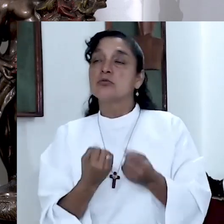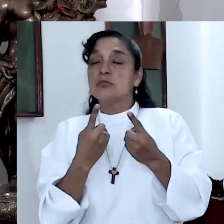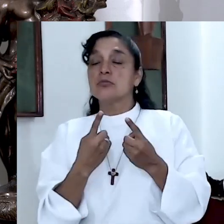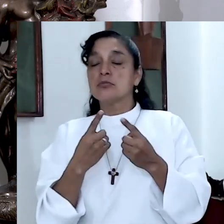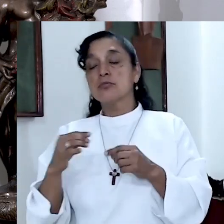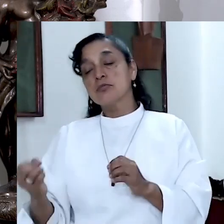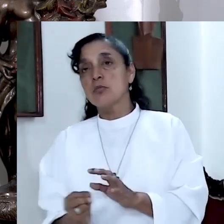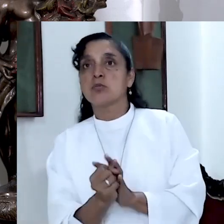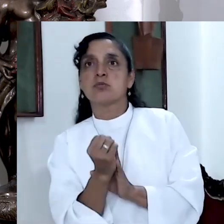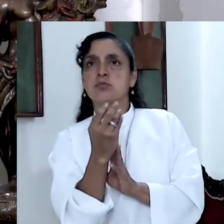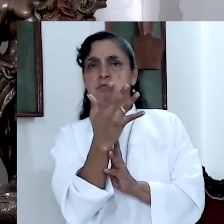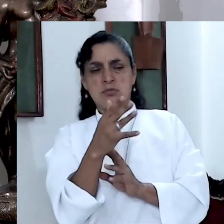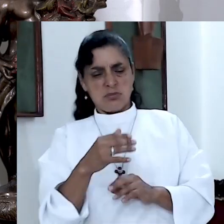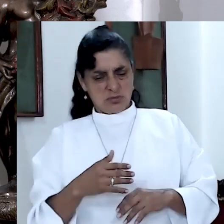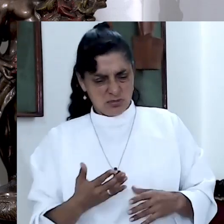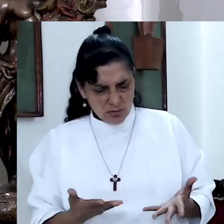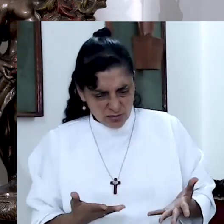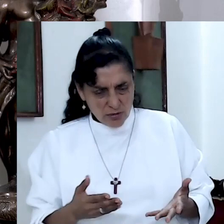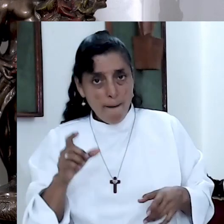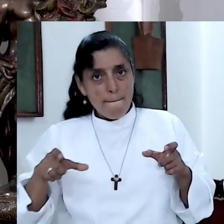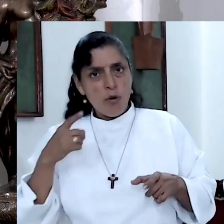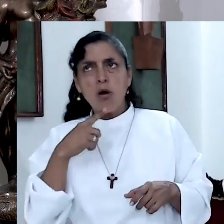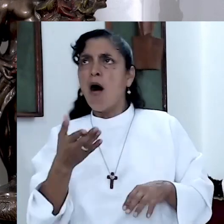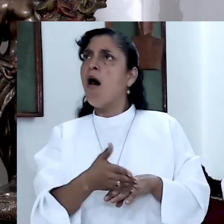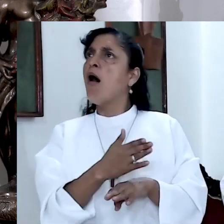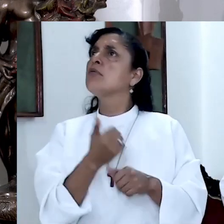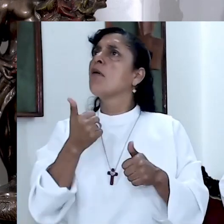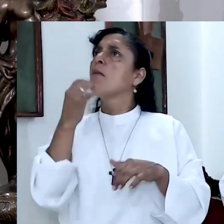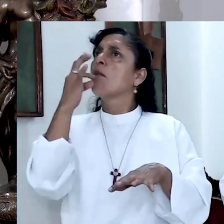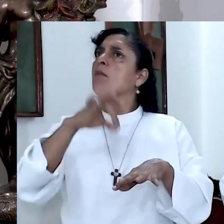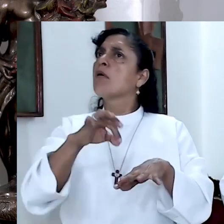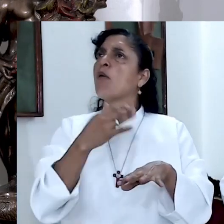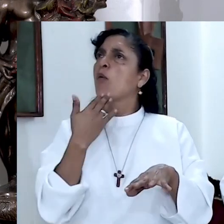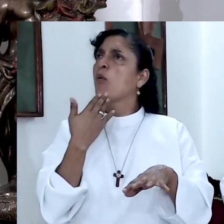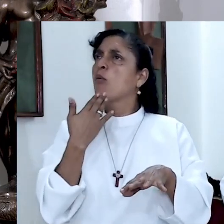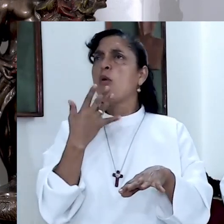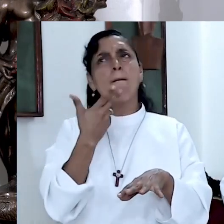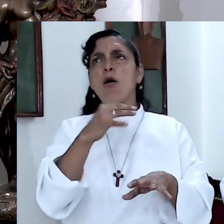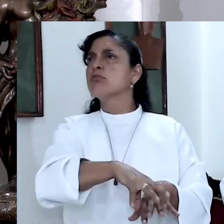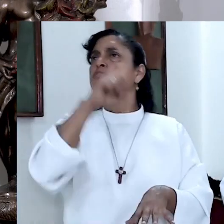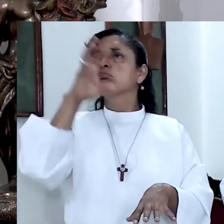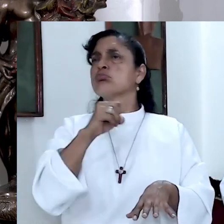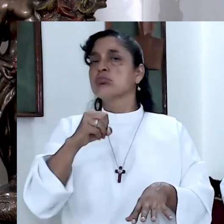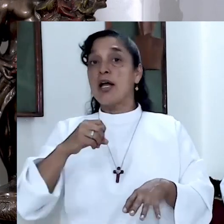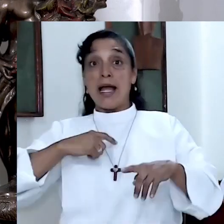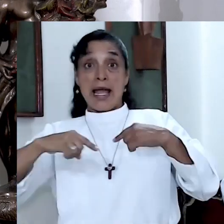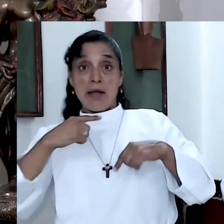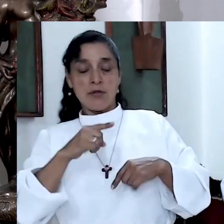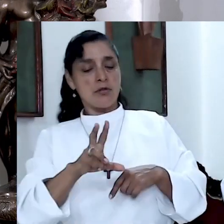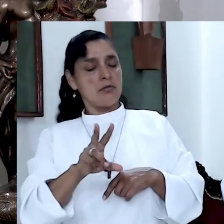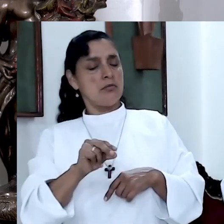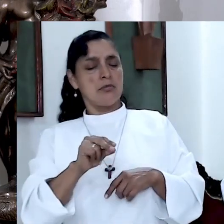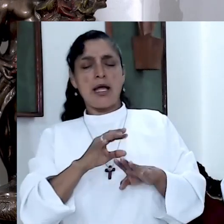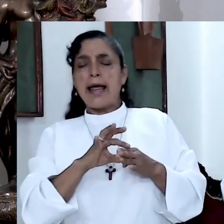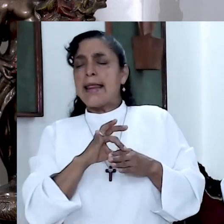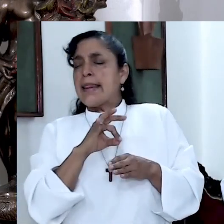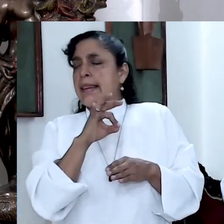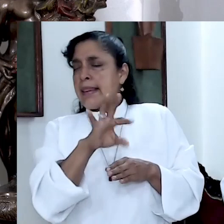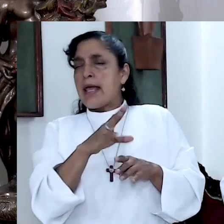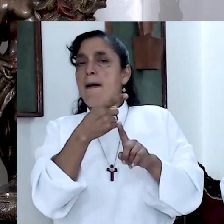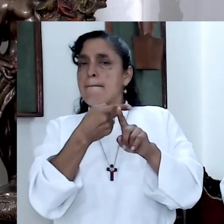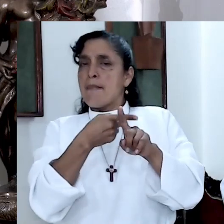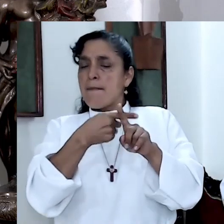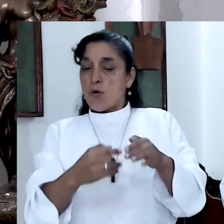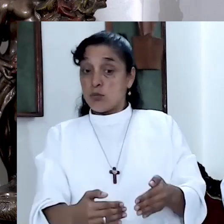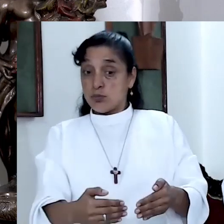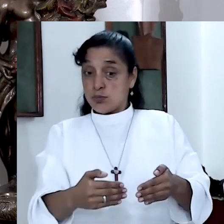a arrancar la cizaña. Pero el dueño le dice: no, déjenle a crecer juntos, porque puede suceder